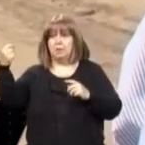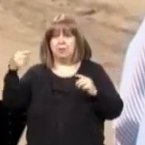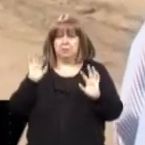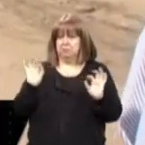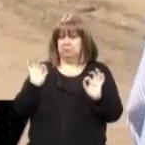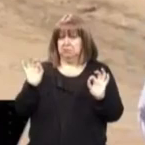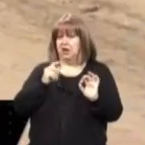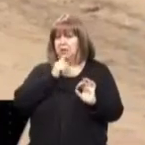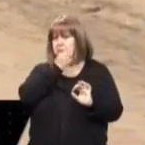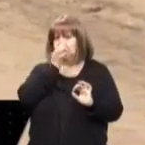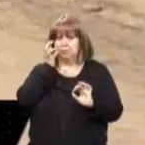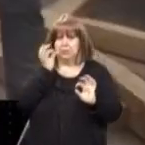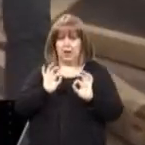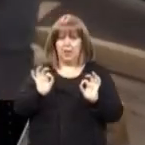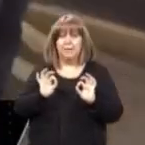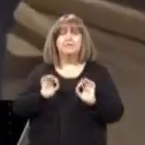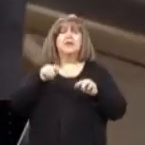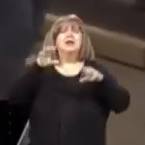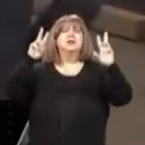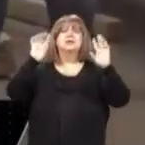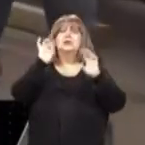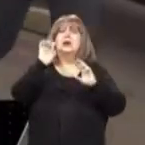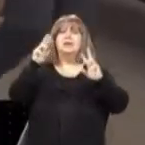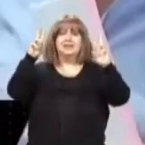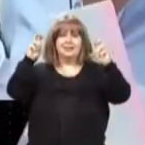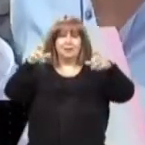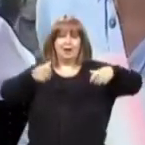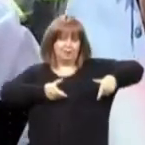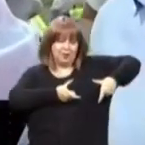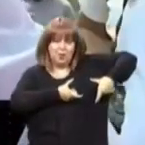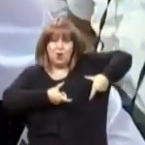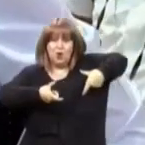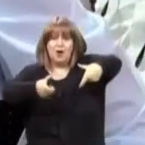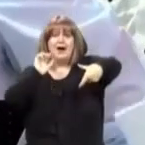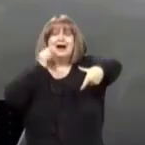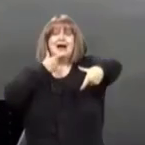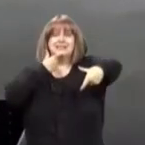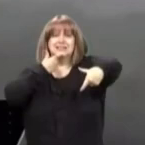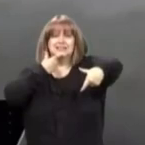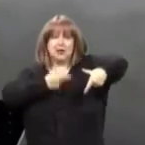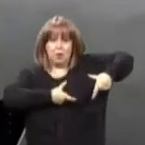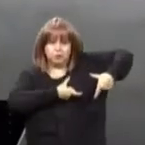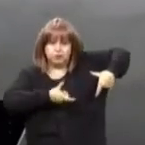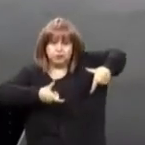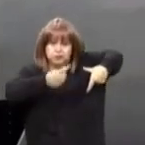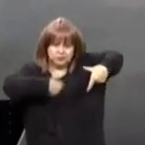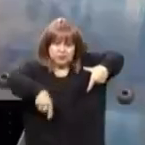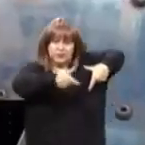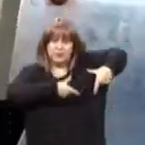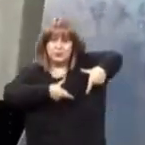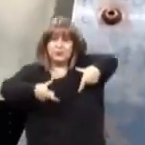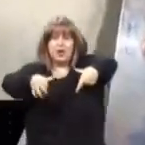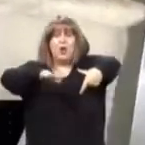tubos son los que se están soldando y van a llevar, si todo sale bien, el gas de Vaca Muerta a Buenos